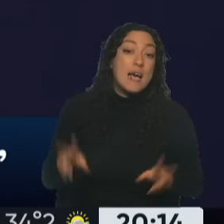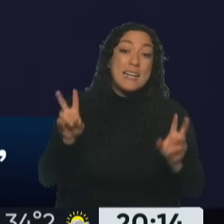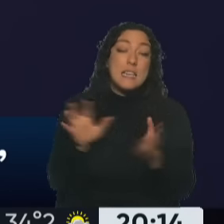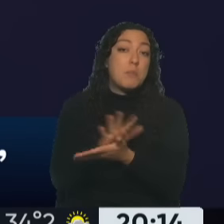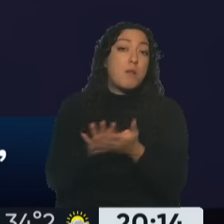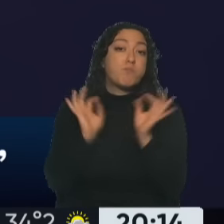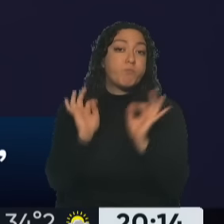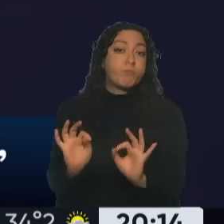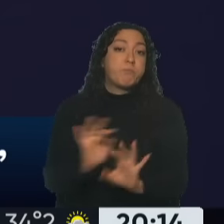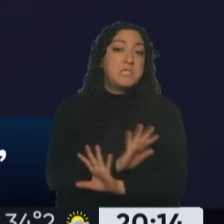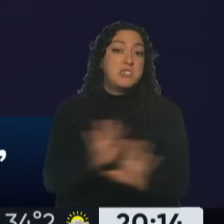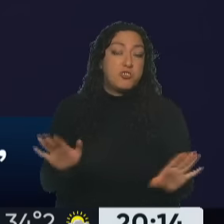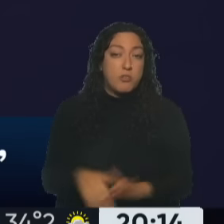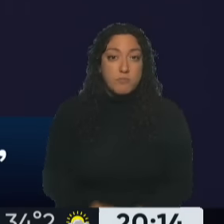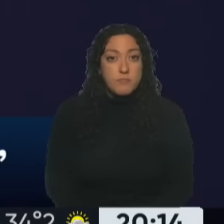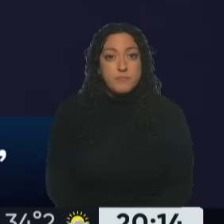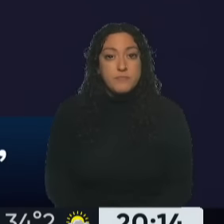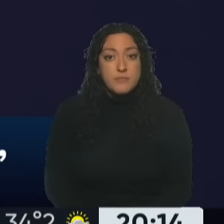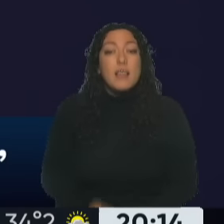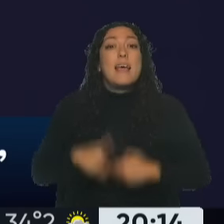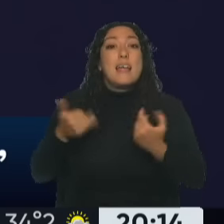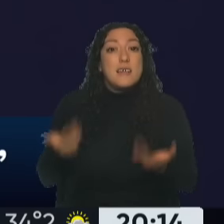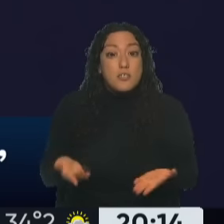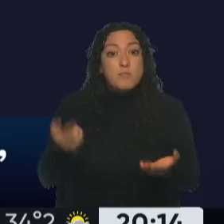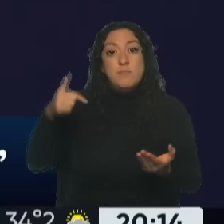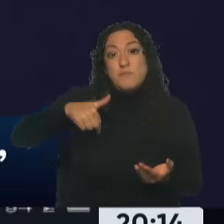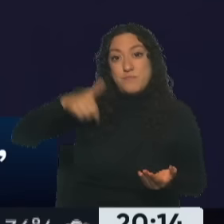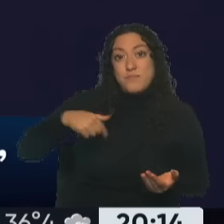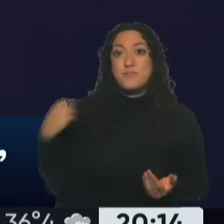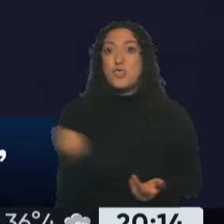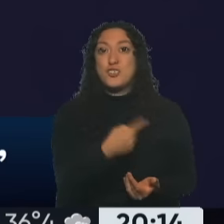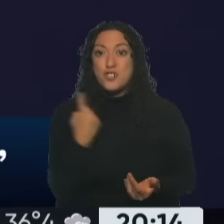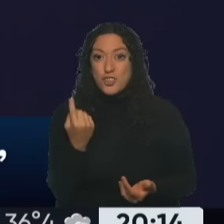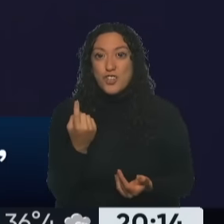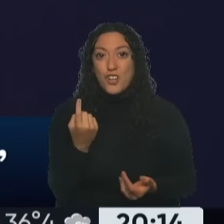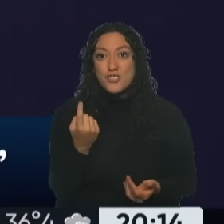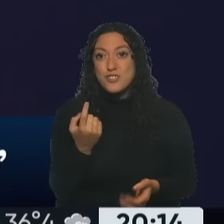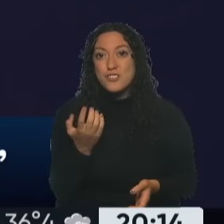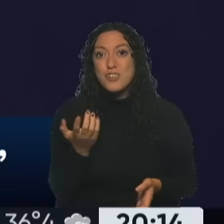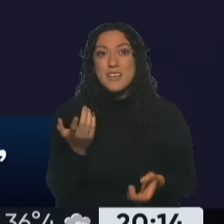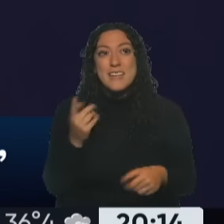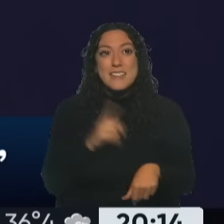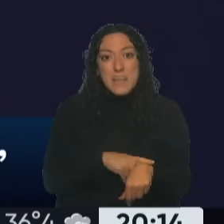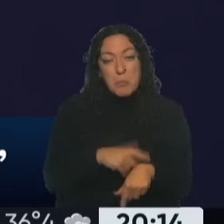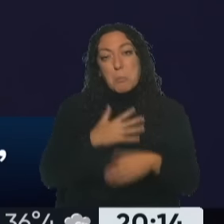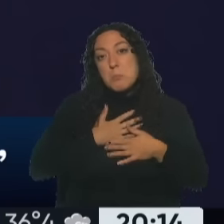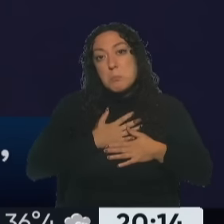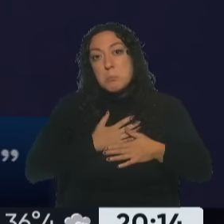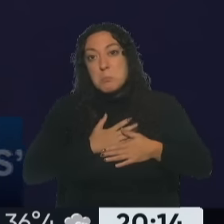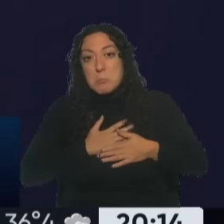solucionado entonces también Desde esa posición hoy nos podemos tomar el tiempo